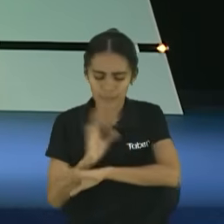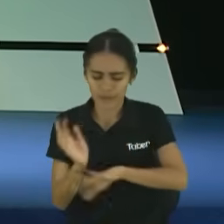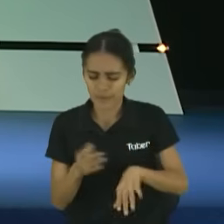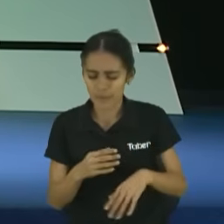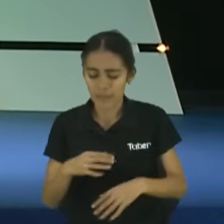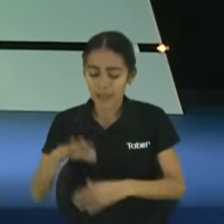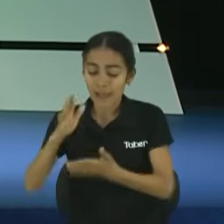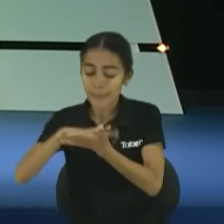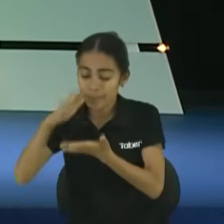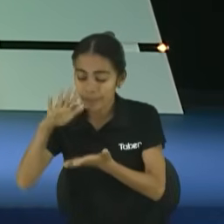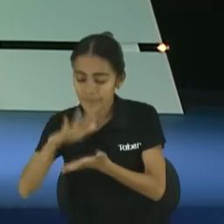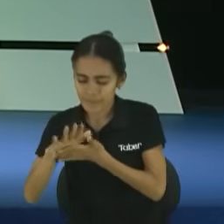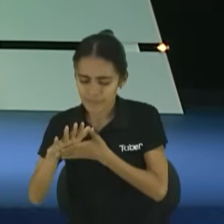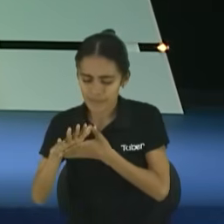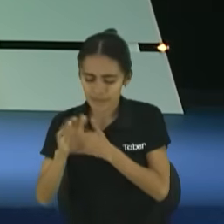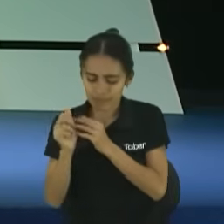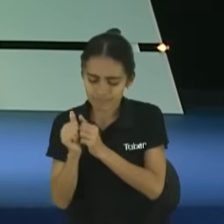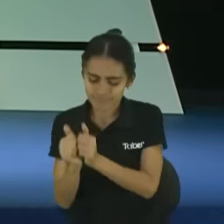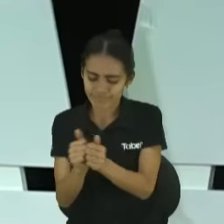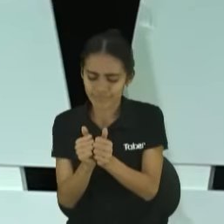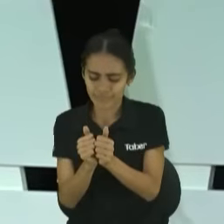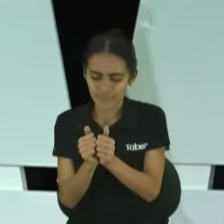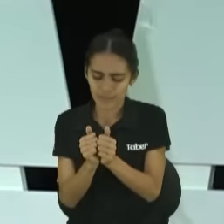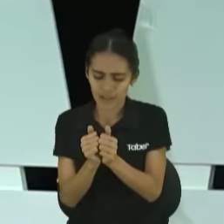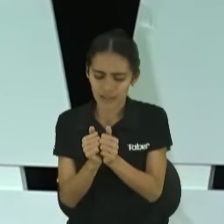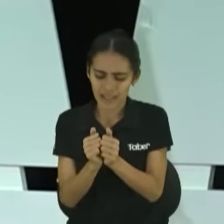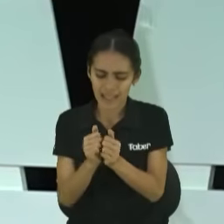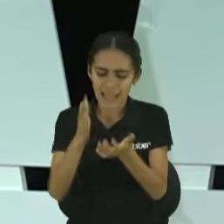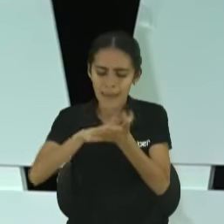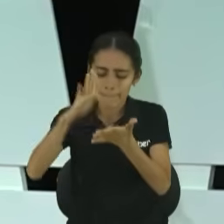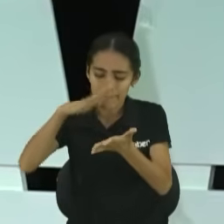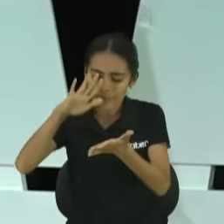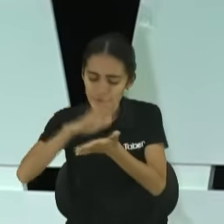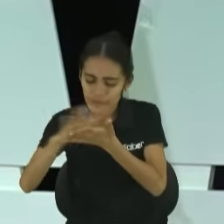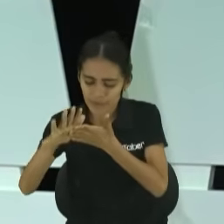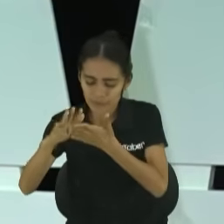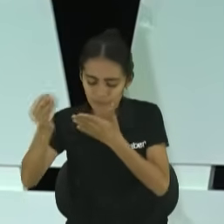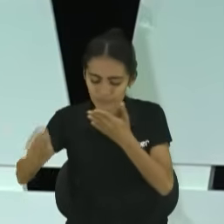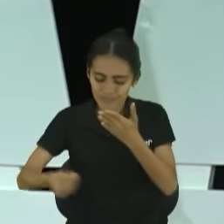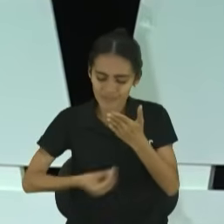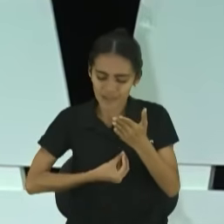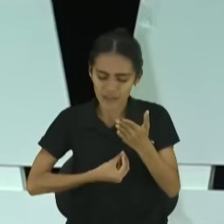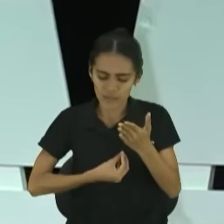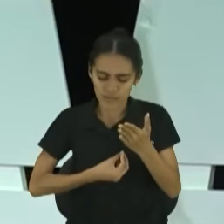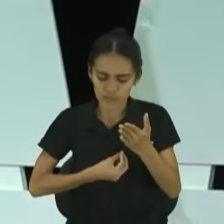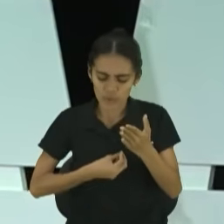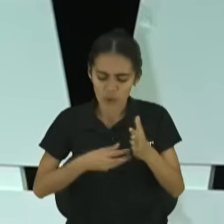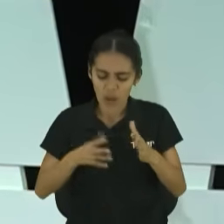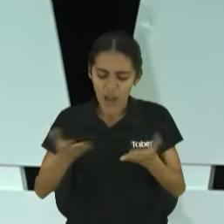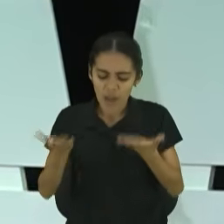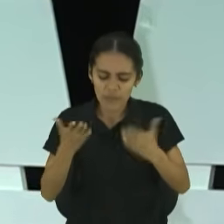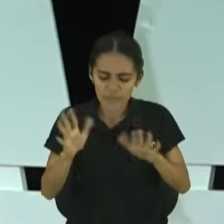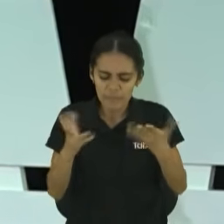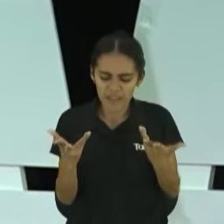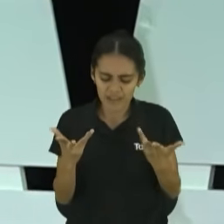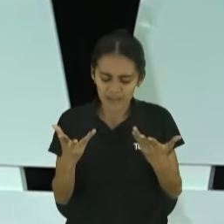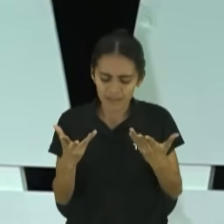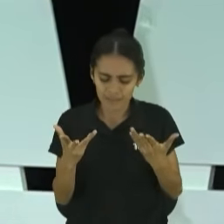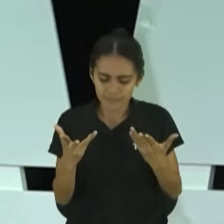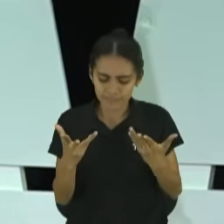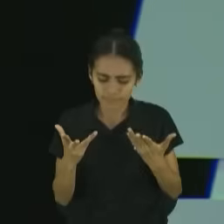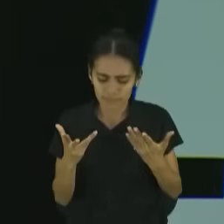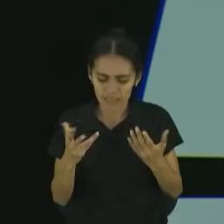en el Espíritu me garantiza el empoderamiento para poder hablar de tus maravillas. Andar en el Espíritu me garantiza